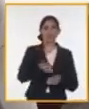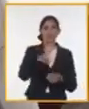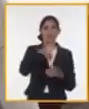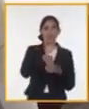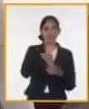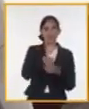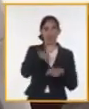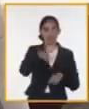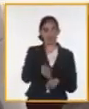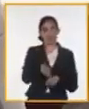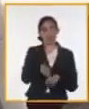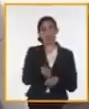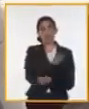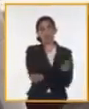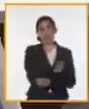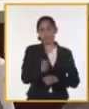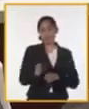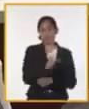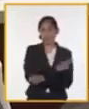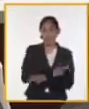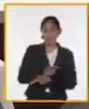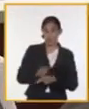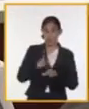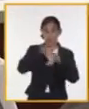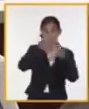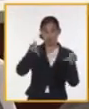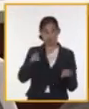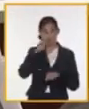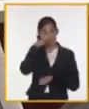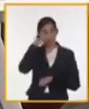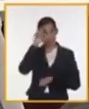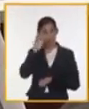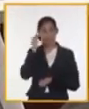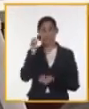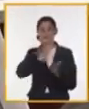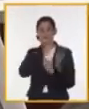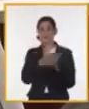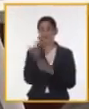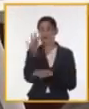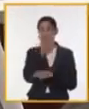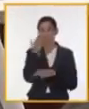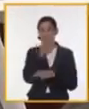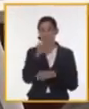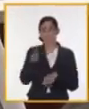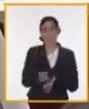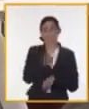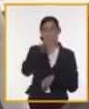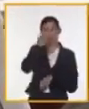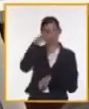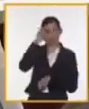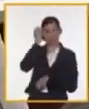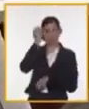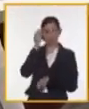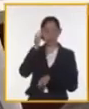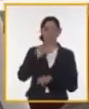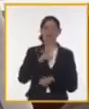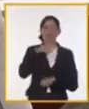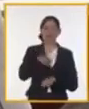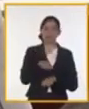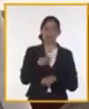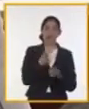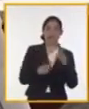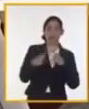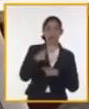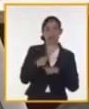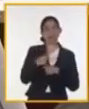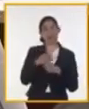por el primer secretario, y que es importante que los burós municipales del partido y nuestro partido a nivel de municipio sigamos reuniéndonos